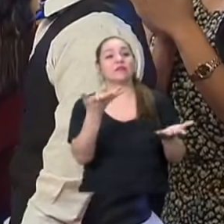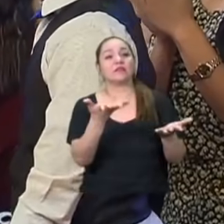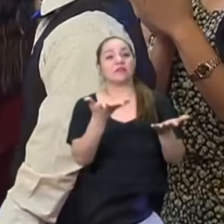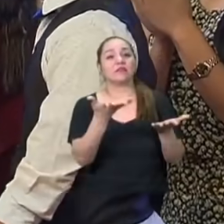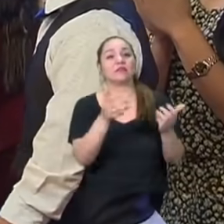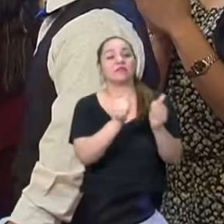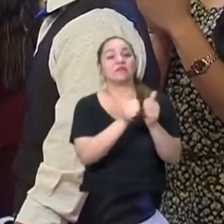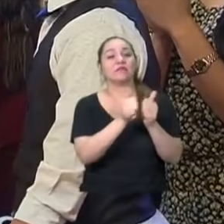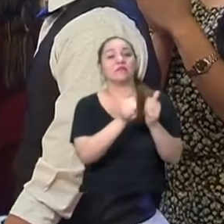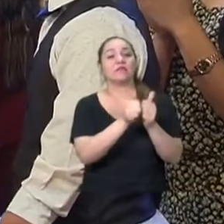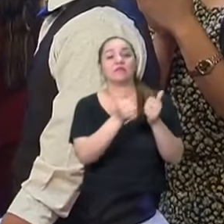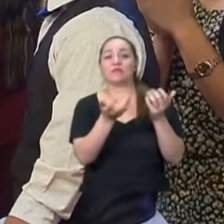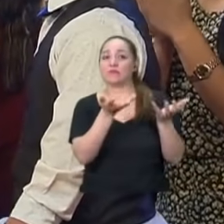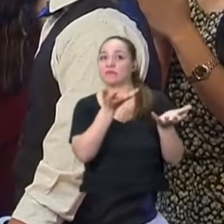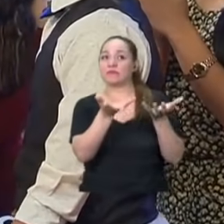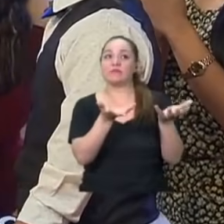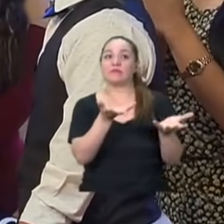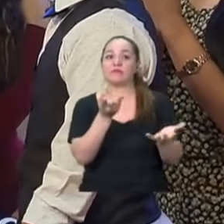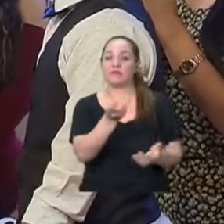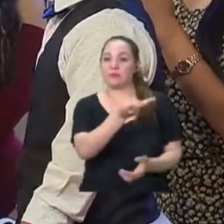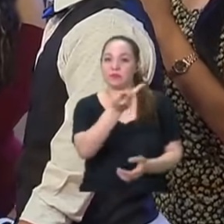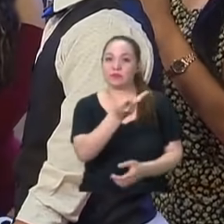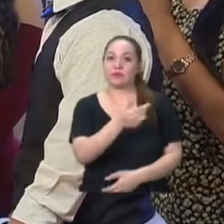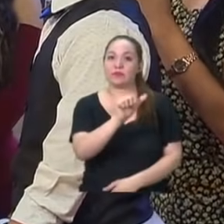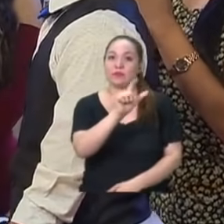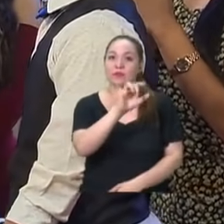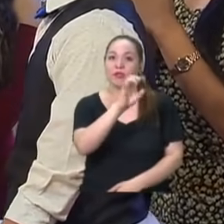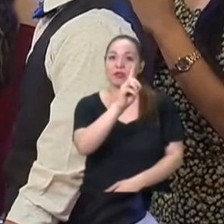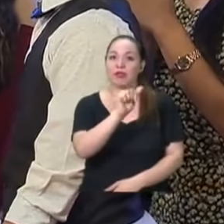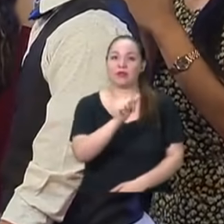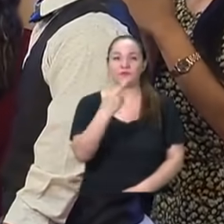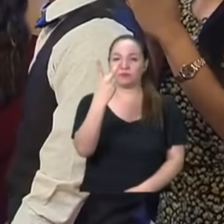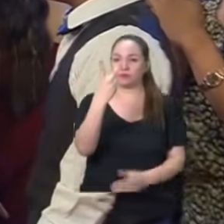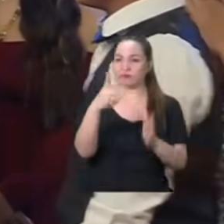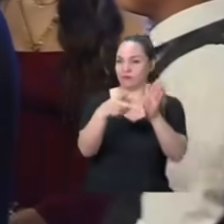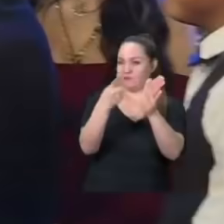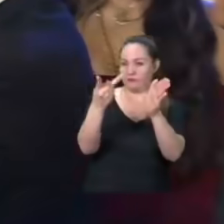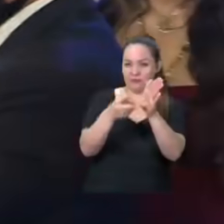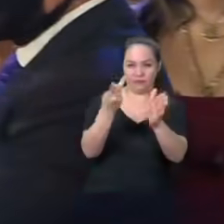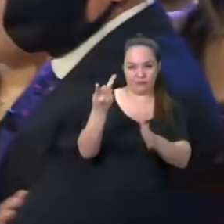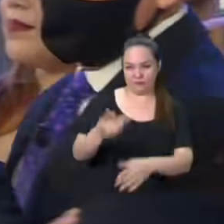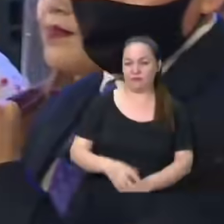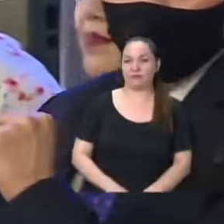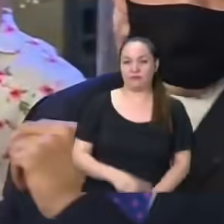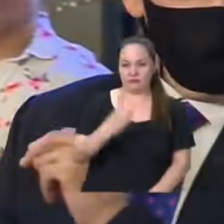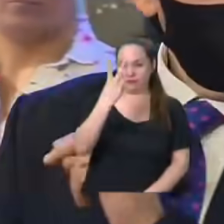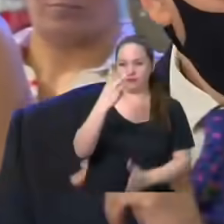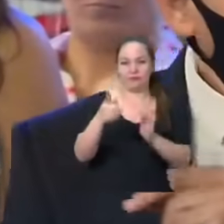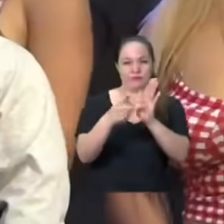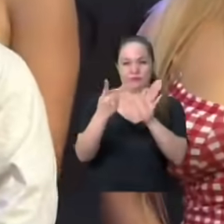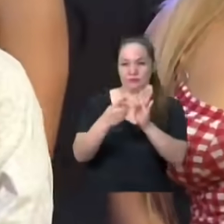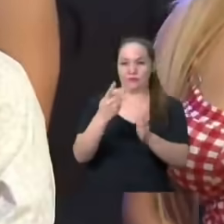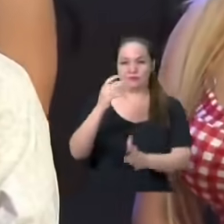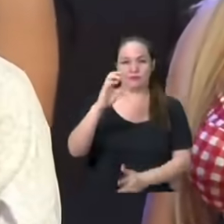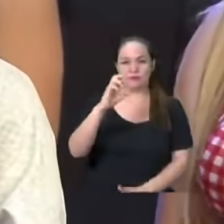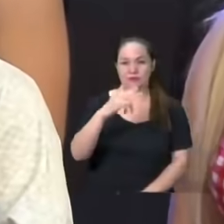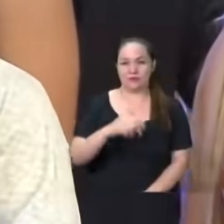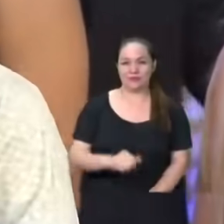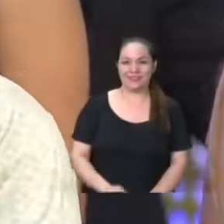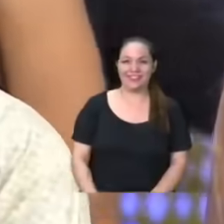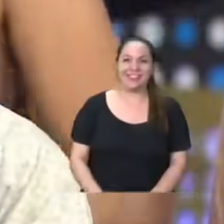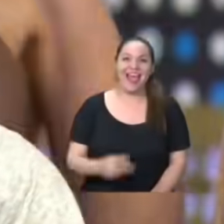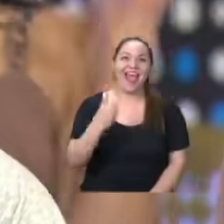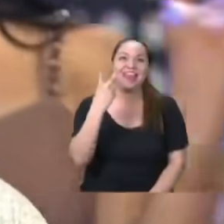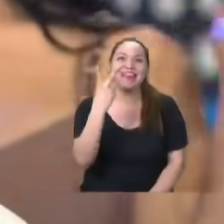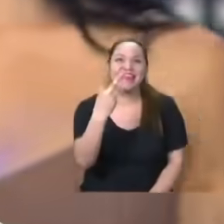¿Cuántas veces hicieron el amor? Nada más 2 veces, Chavis. Nada más 2 veces. ¡Dos